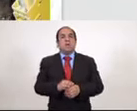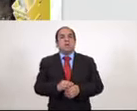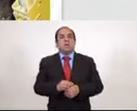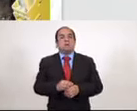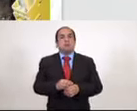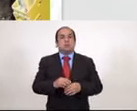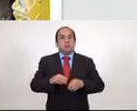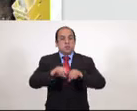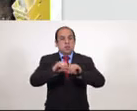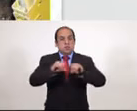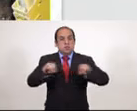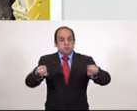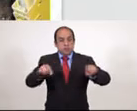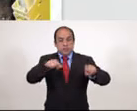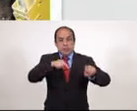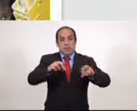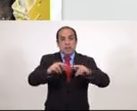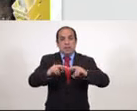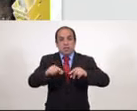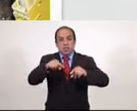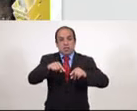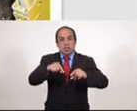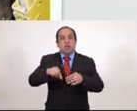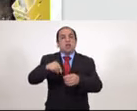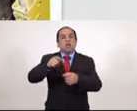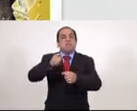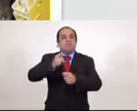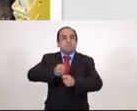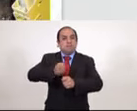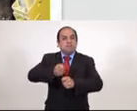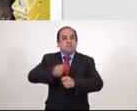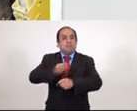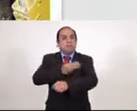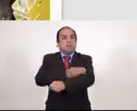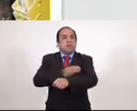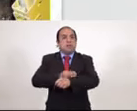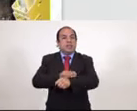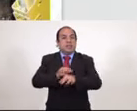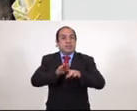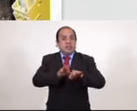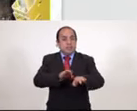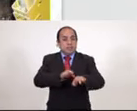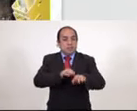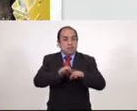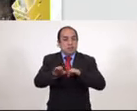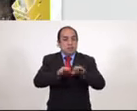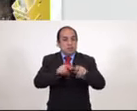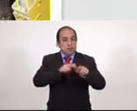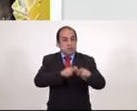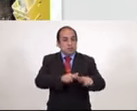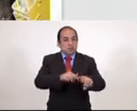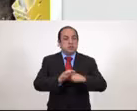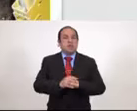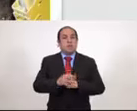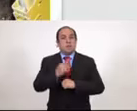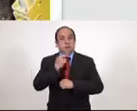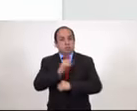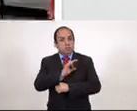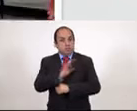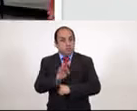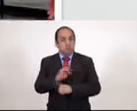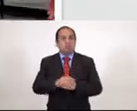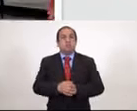seguir trabajando con las mejores condiciones posibles. Seguir trabajando quiere decir seguir